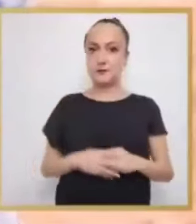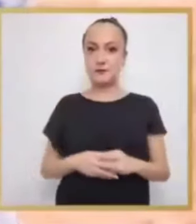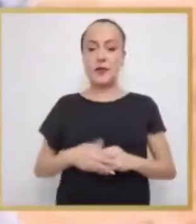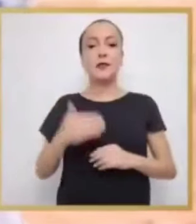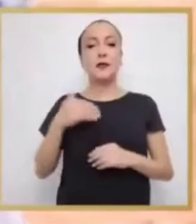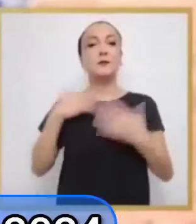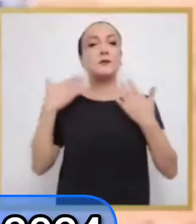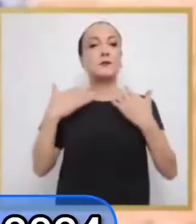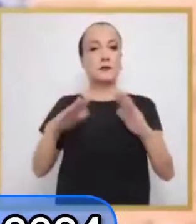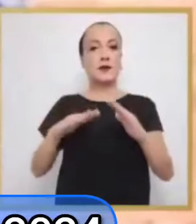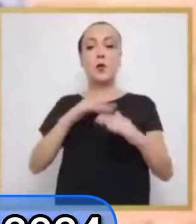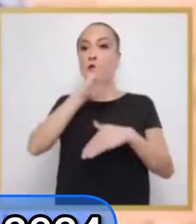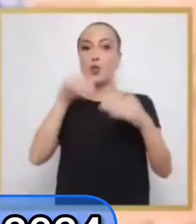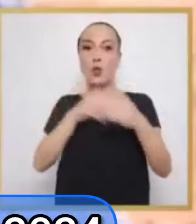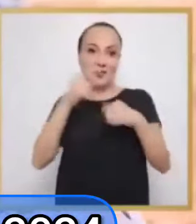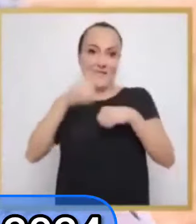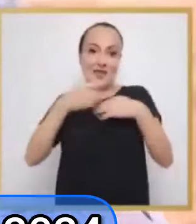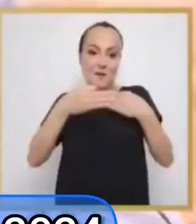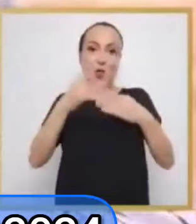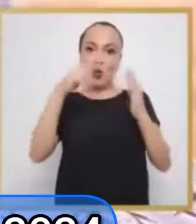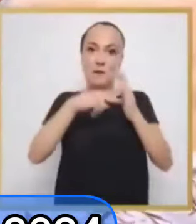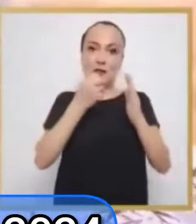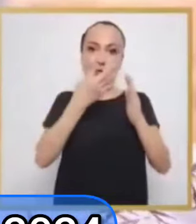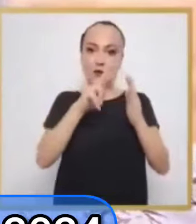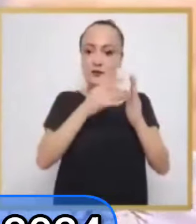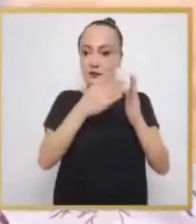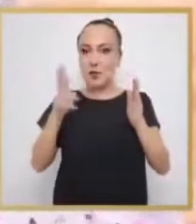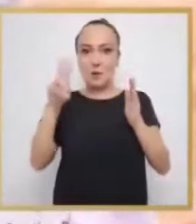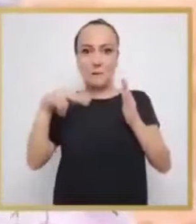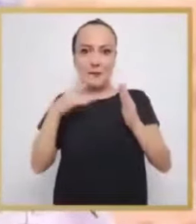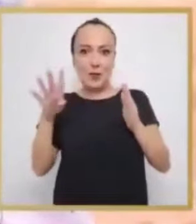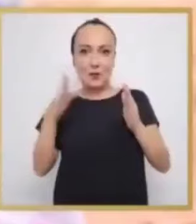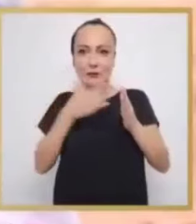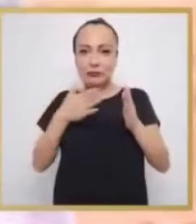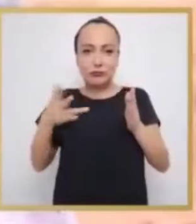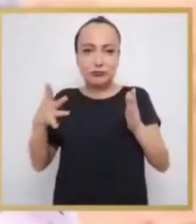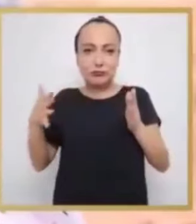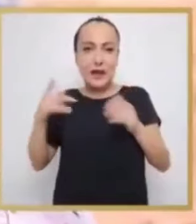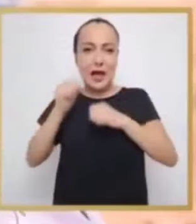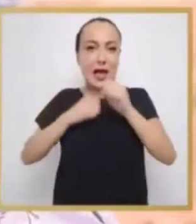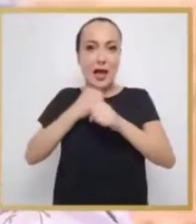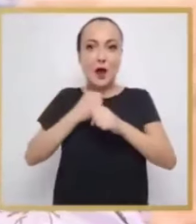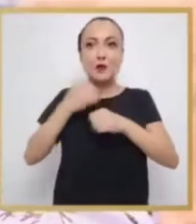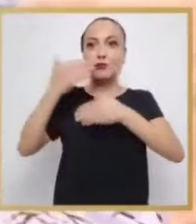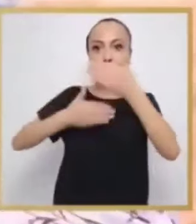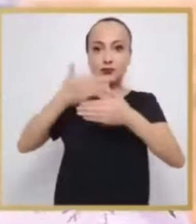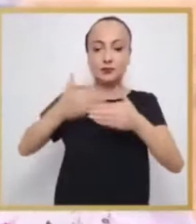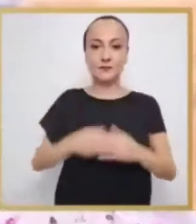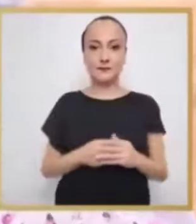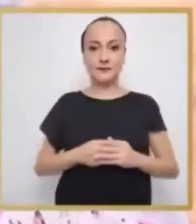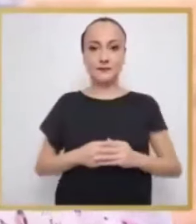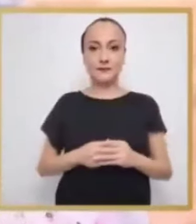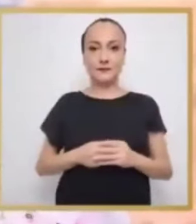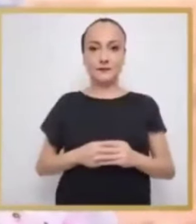2012, tenemos ya todo este tiempo, del 2012 al 2024, de estar